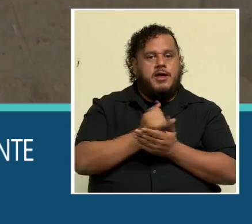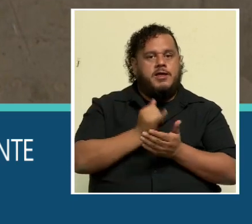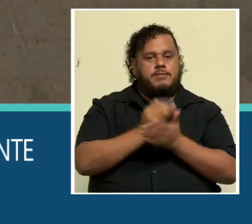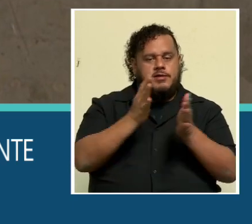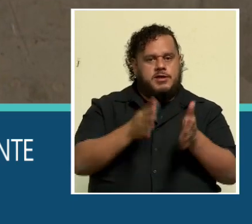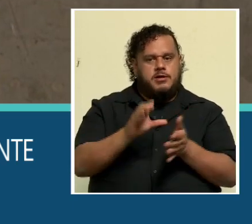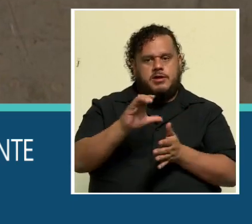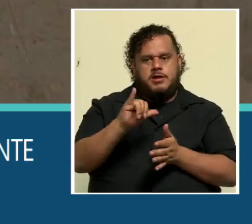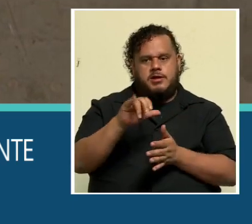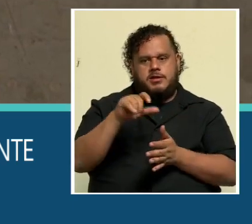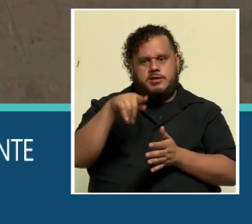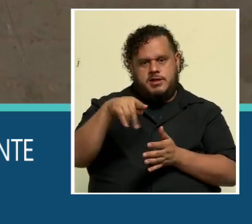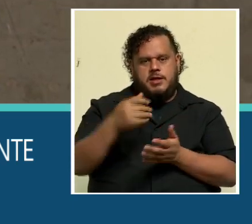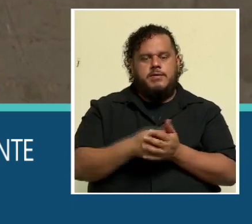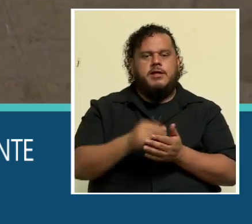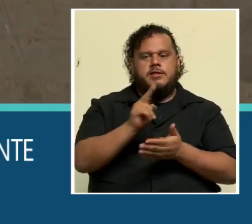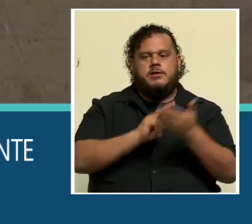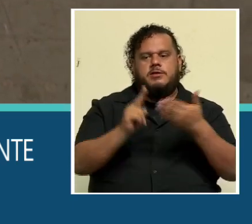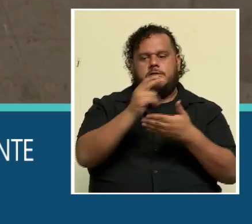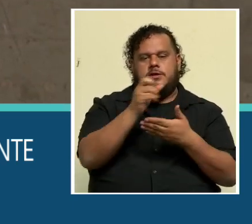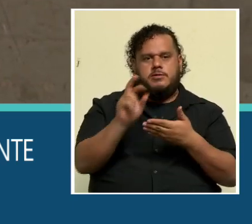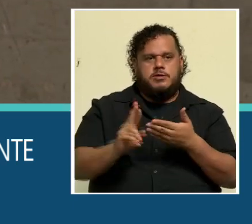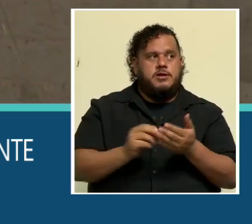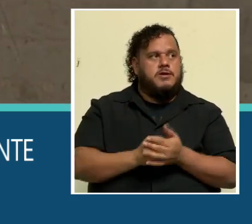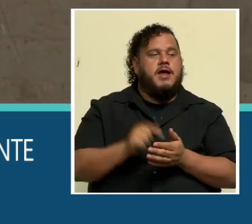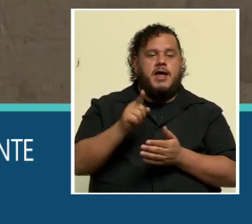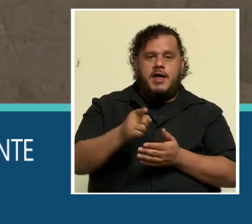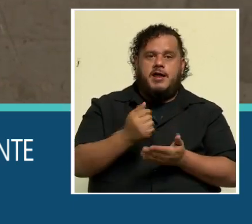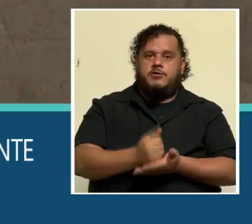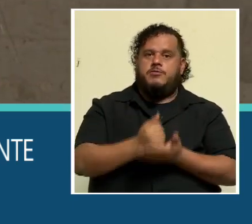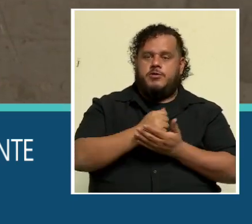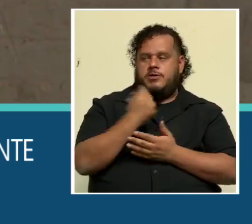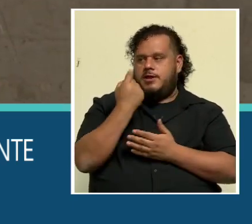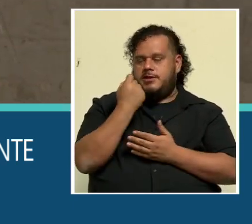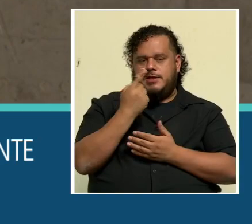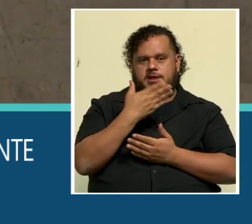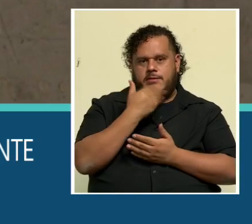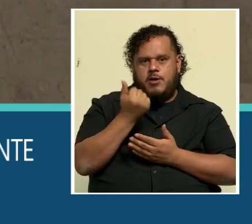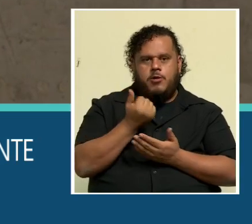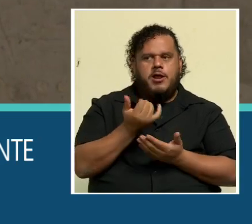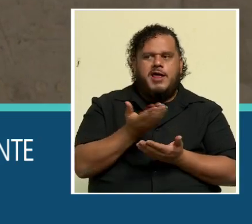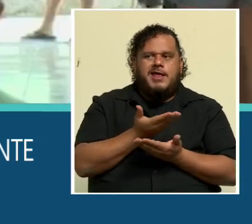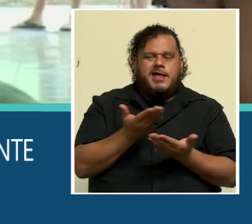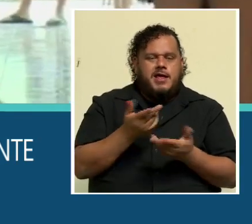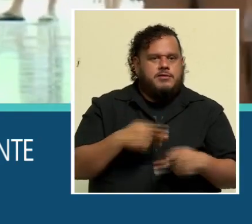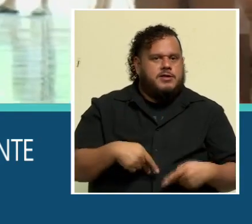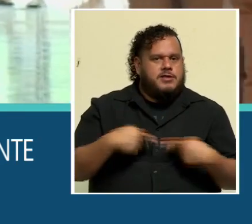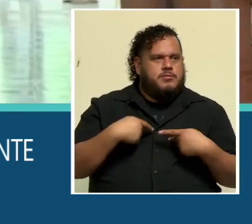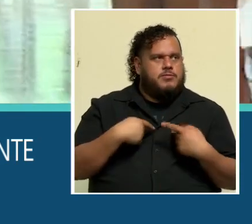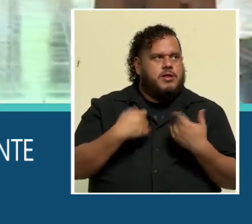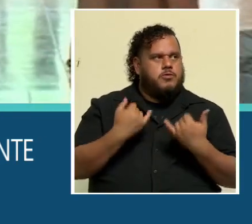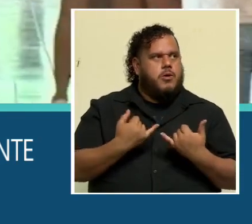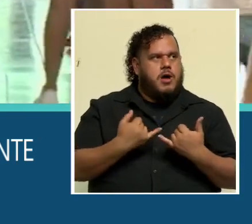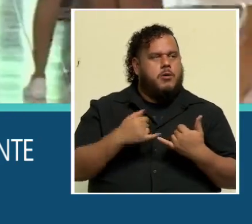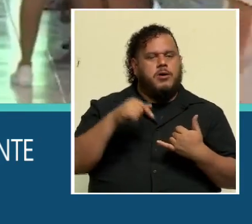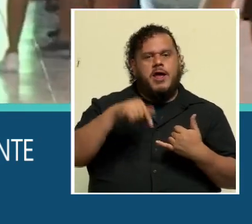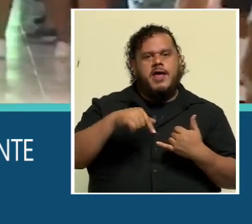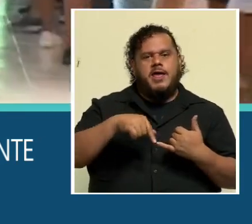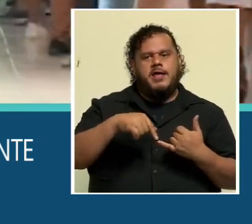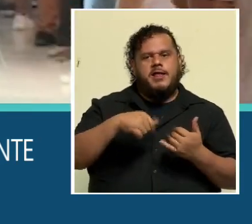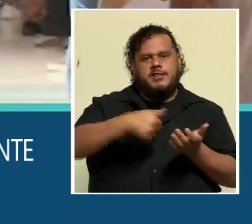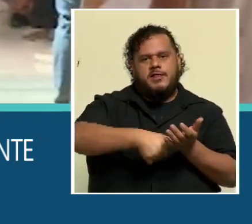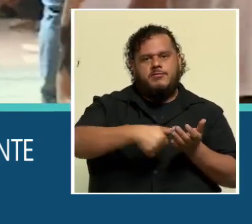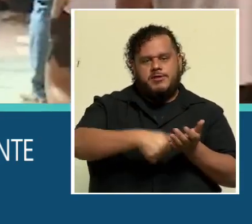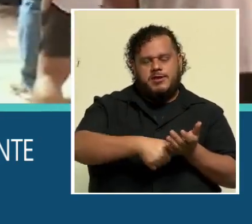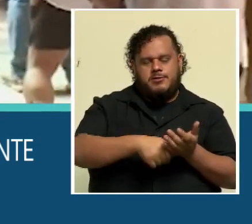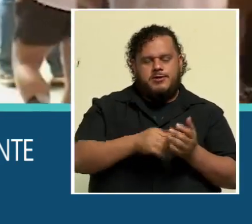del CIEP de la Universidad de Costa Rica, que nos va a ayudar a entender un poco mejor lo que se está viviendo en esta contienda electoral. Don